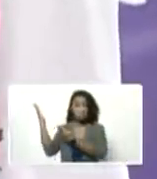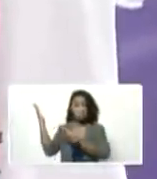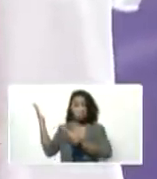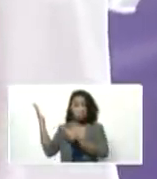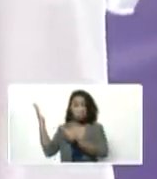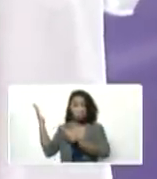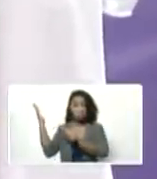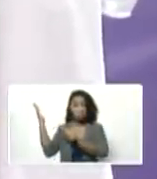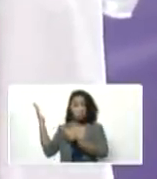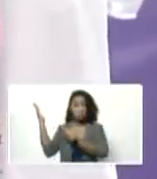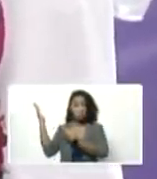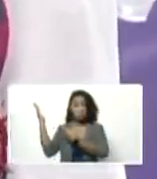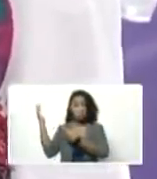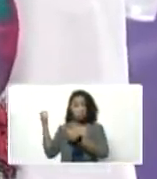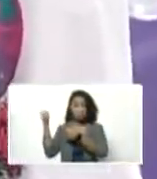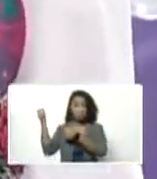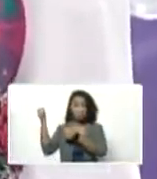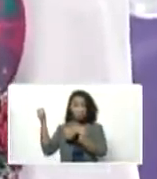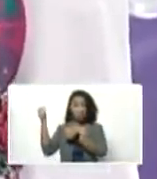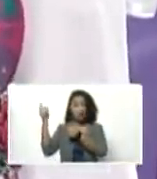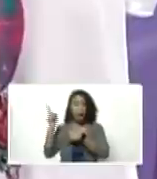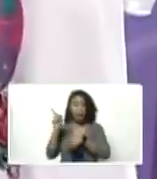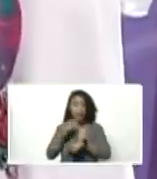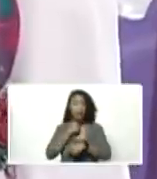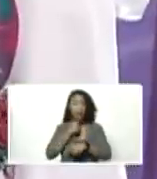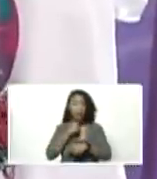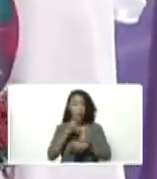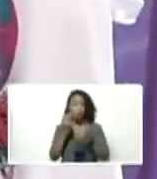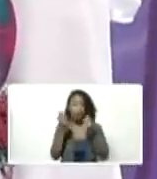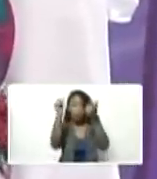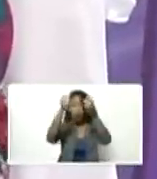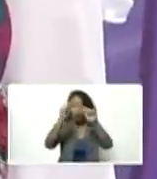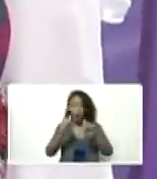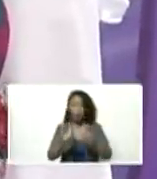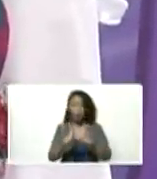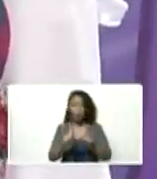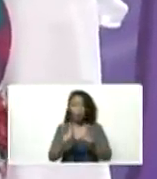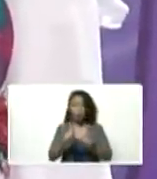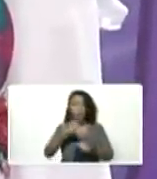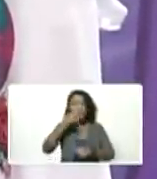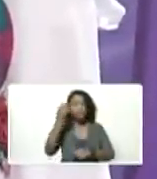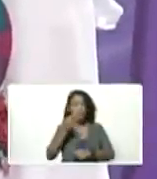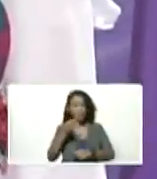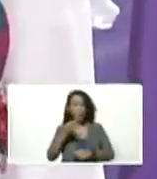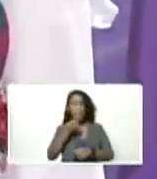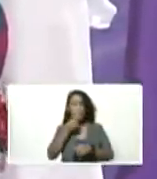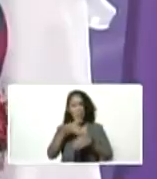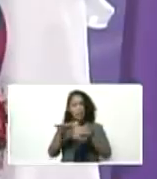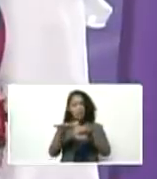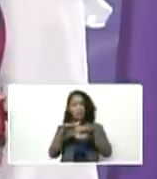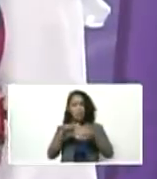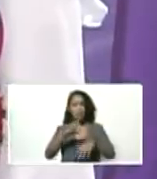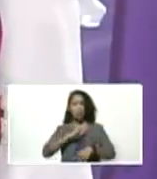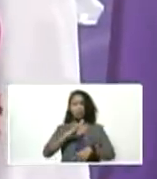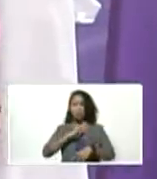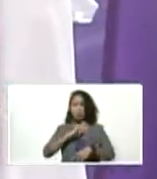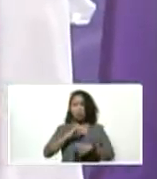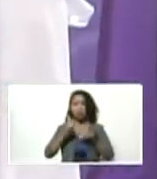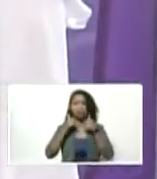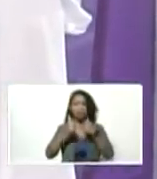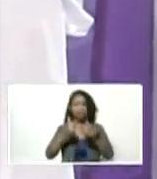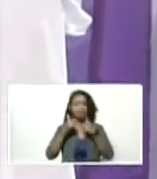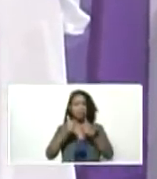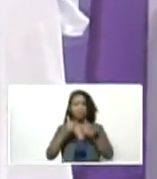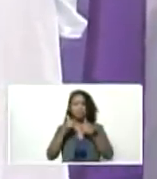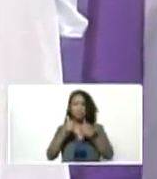arte. ¿Ves? A ti que te gusta el arte. Ah, que de verdad bella, te digo, muy bella. Muy